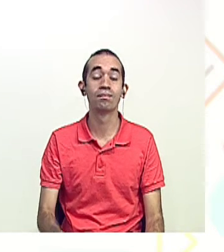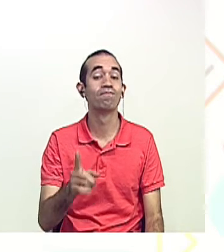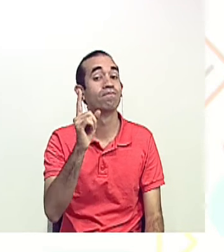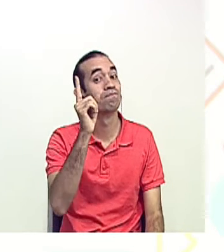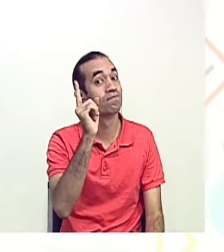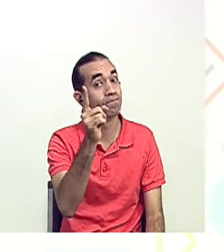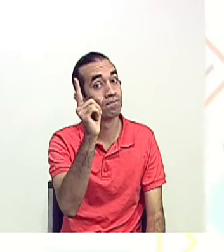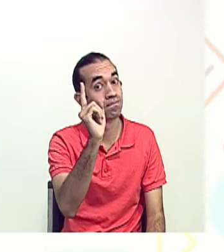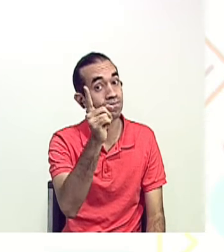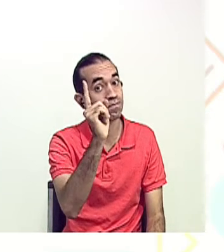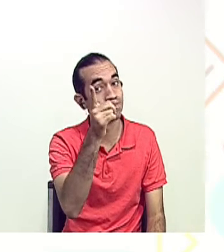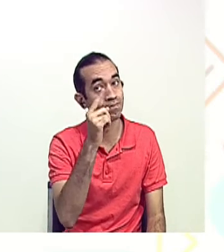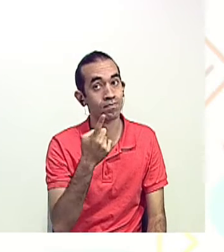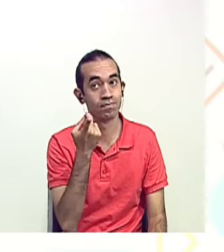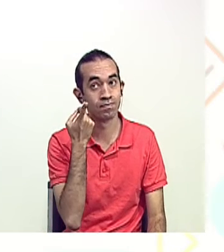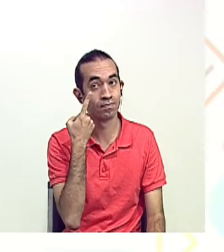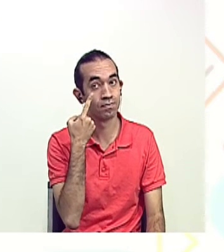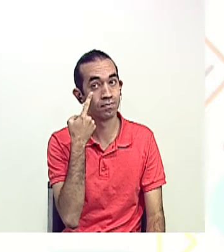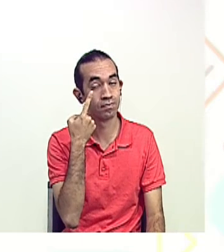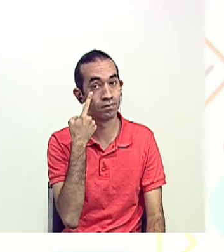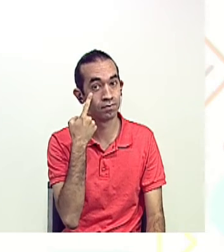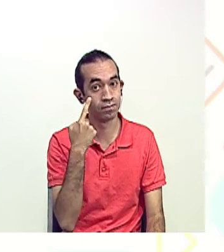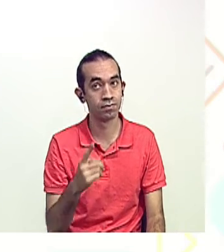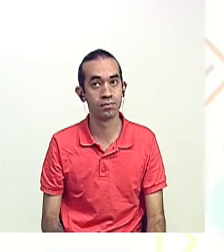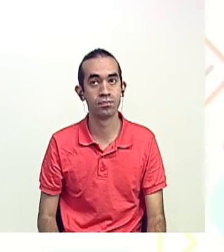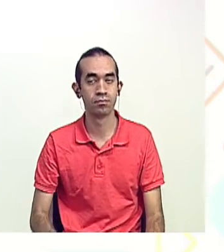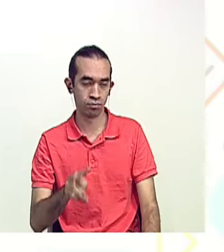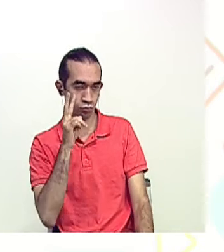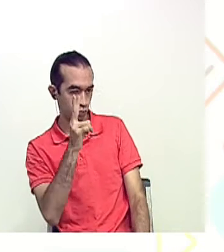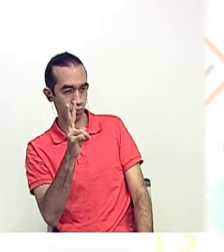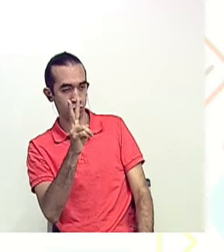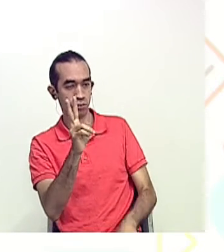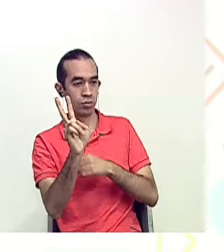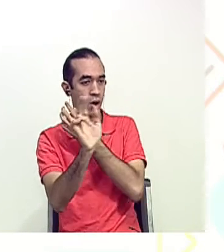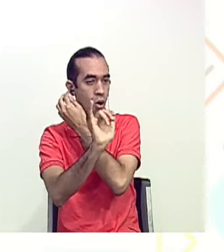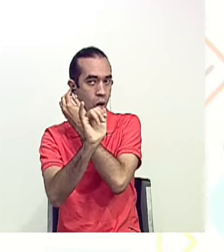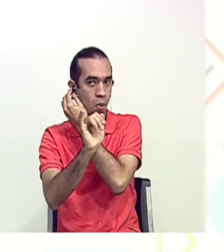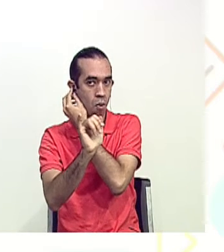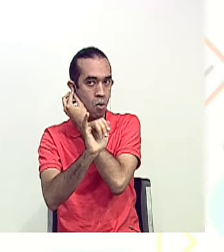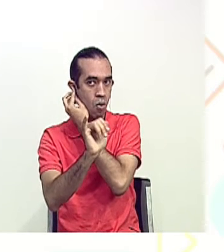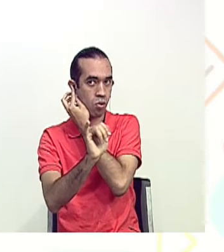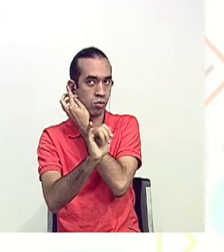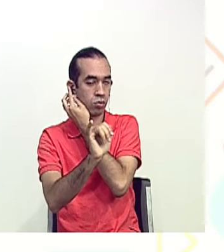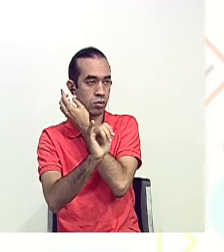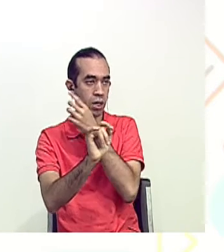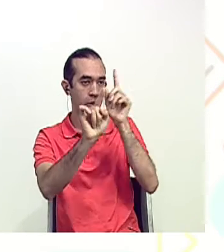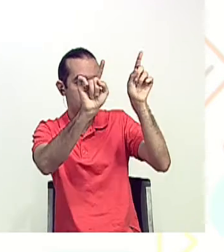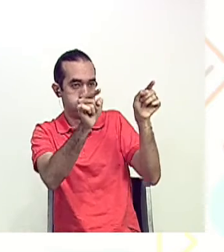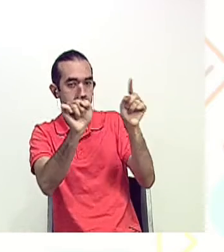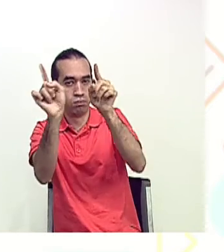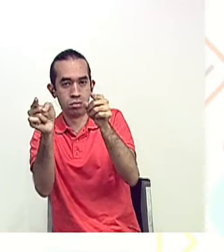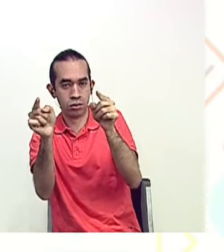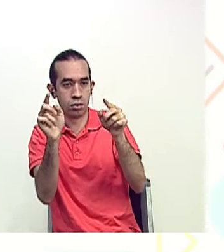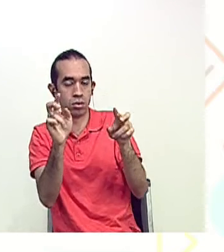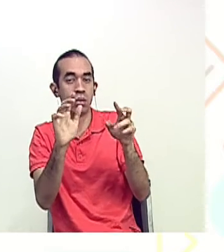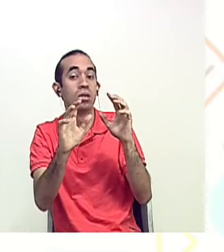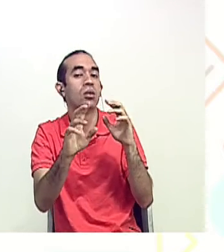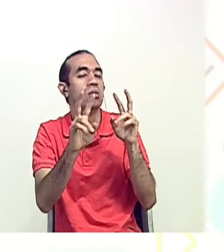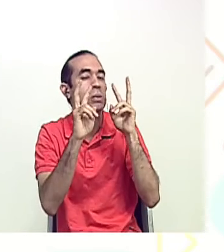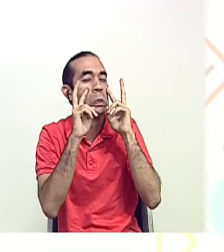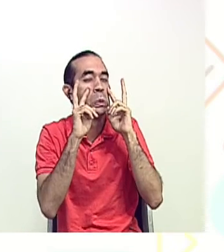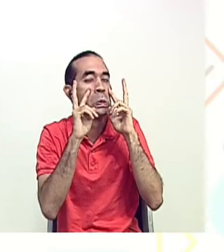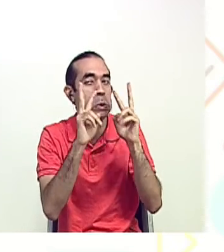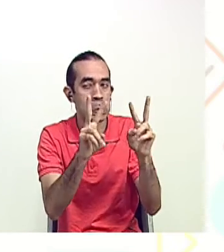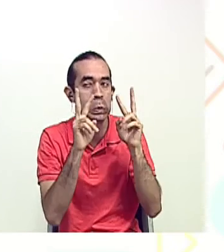Resulta que cuando nuestro factor común, que es compuesto, observen